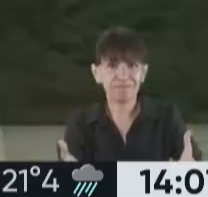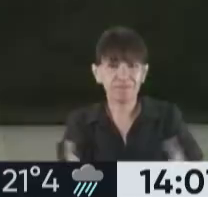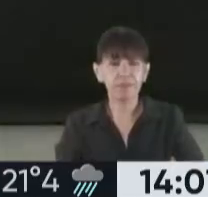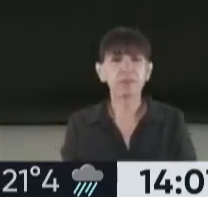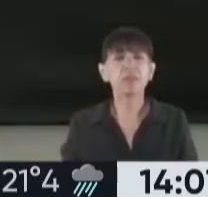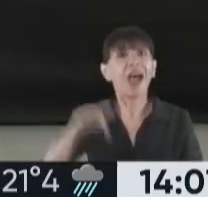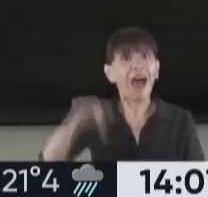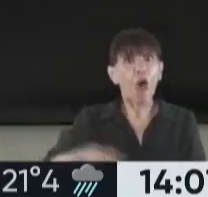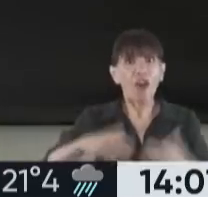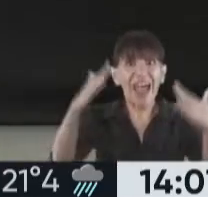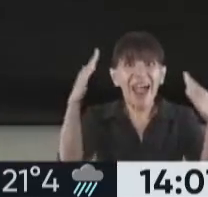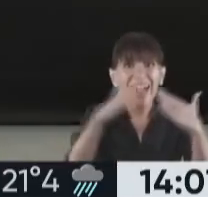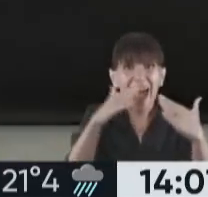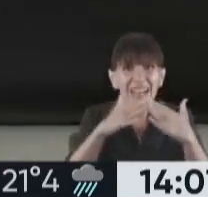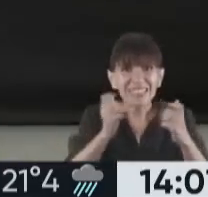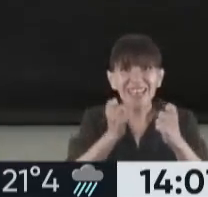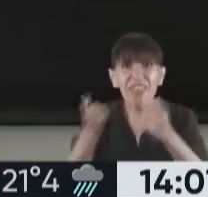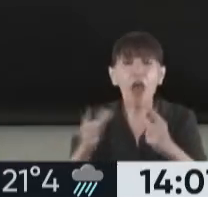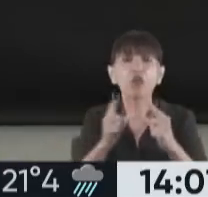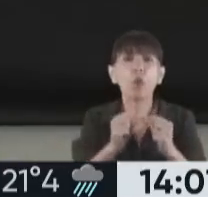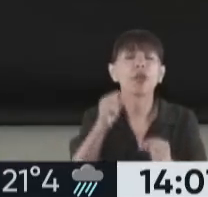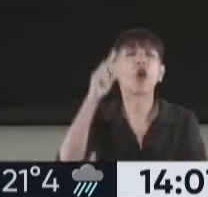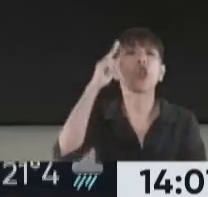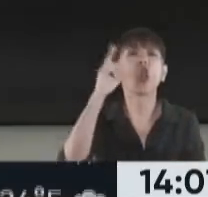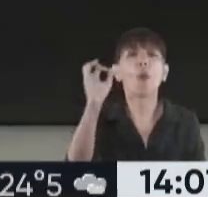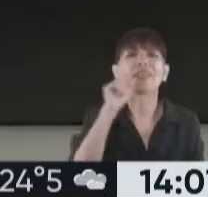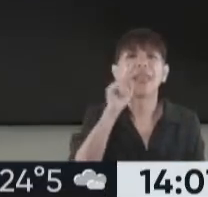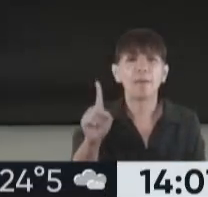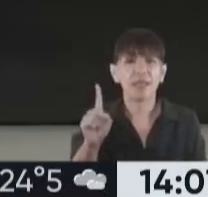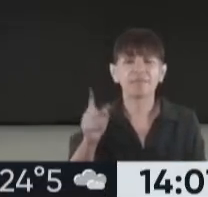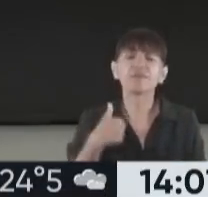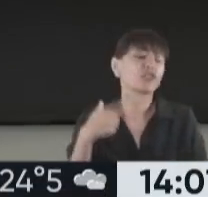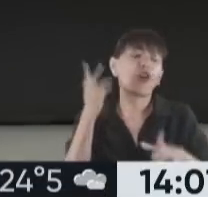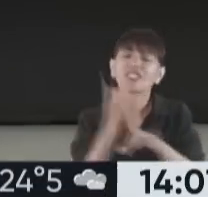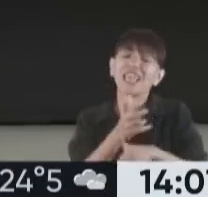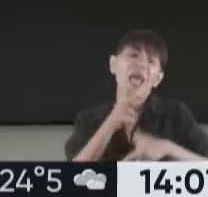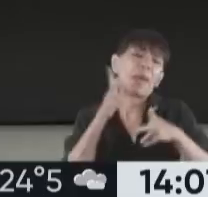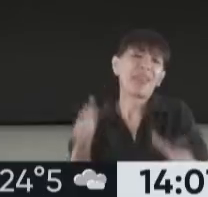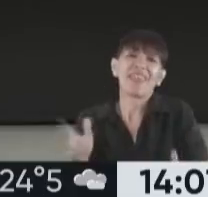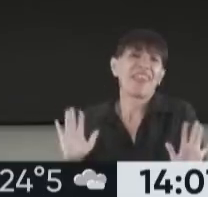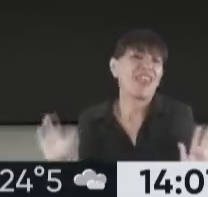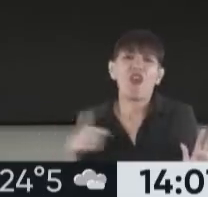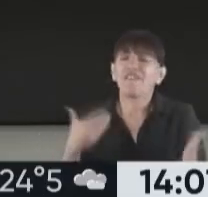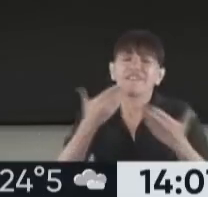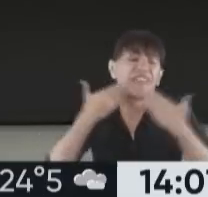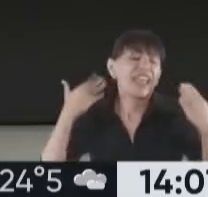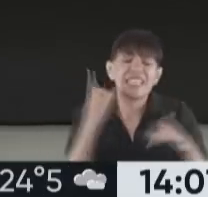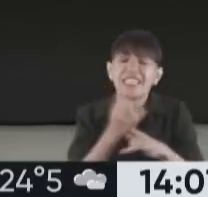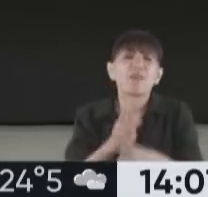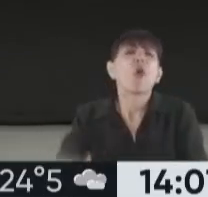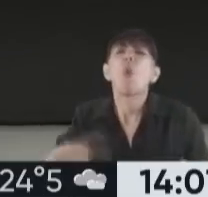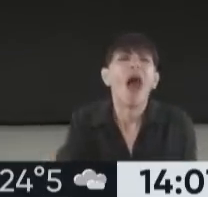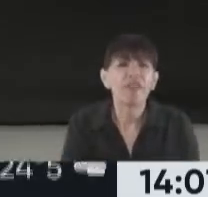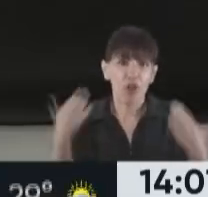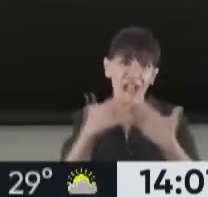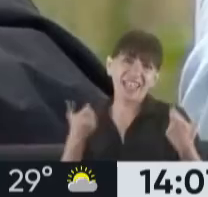Estamos entregando la casa a 90.000 y yo siempre digo que no hay un momento más grato para mí que entregarle la casa a alguien, porque la verdad yo siento que en